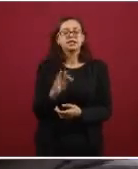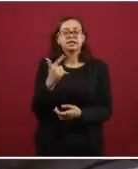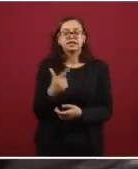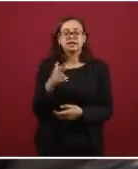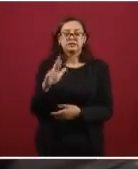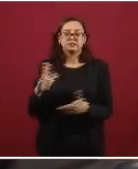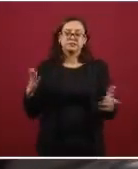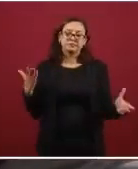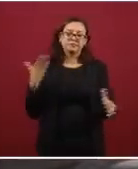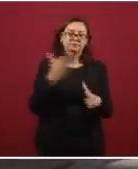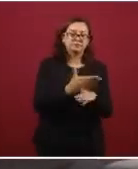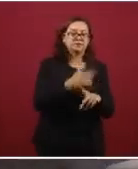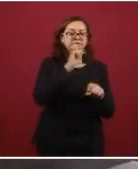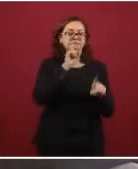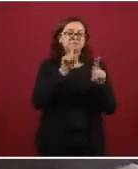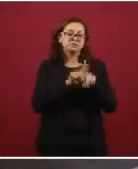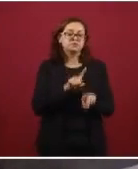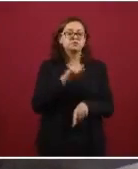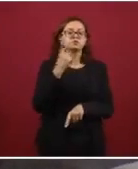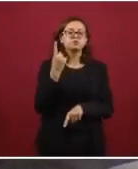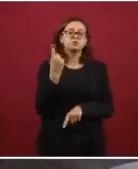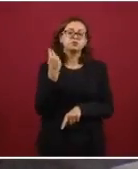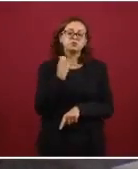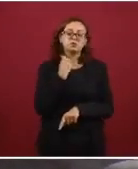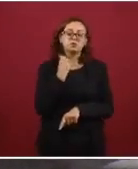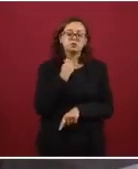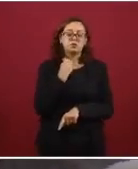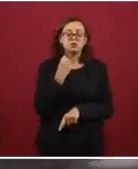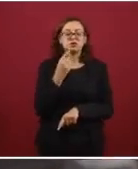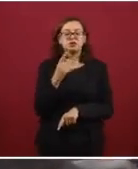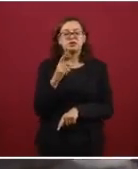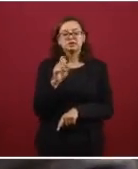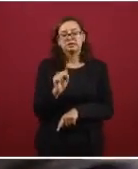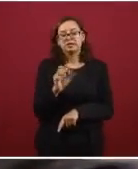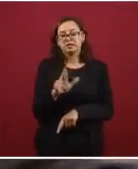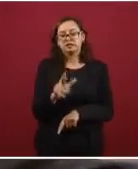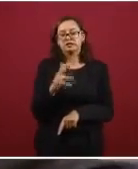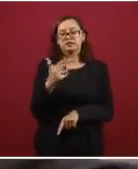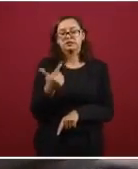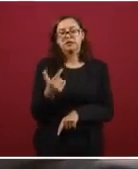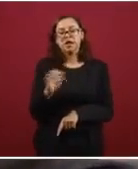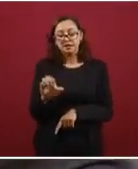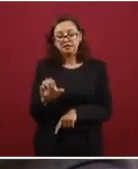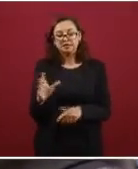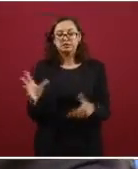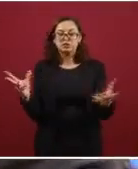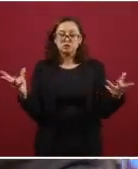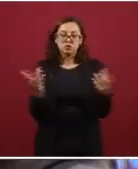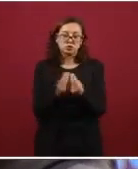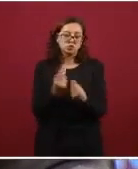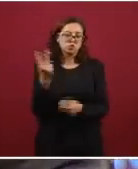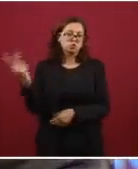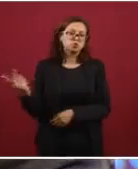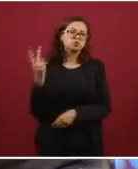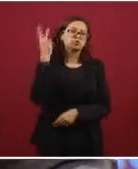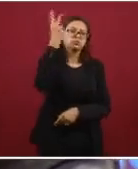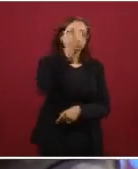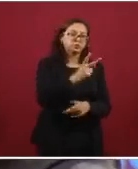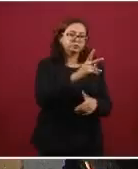va a asistir también el consultor jurídico de la Secretaría de Relaciones Exteriores para integrar debidamente esta carpeta de